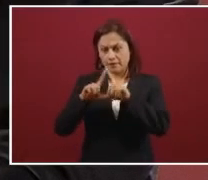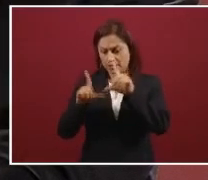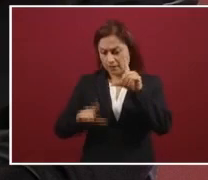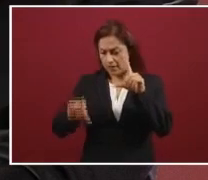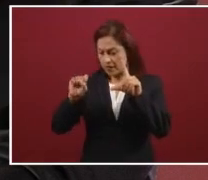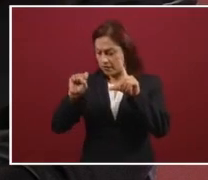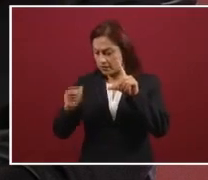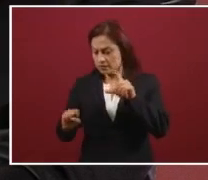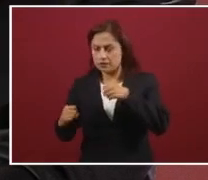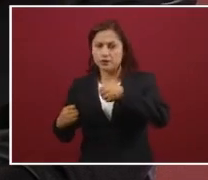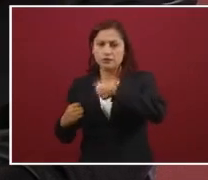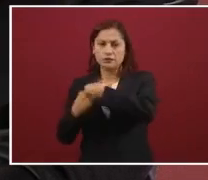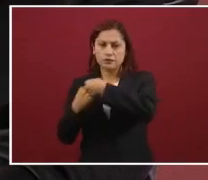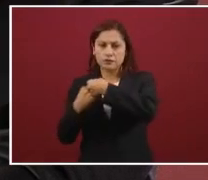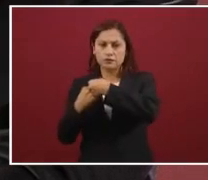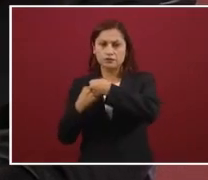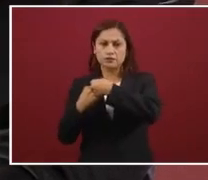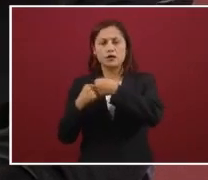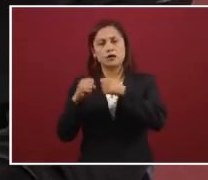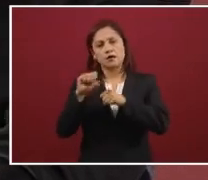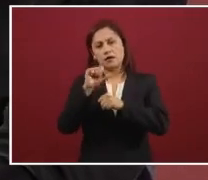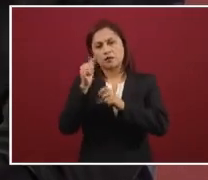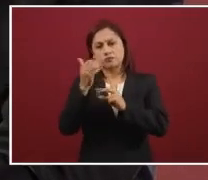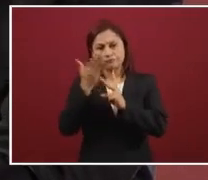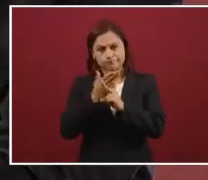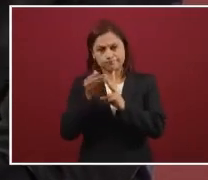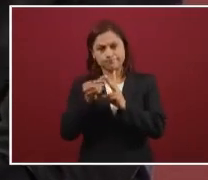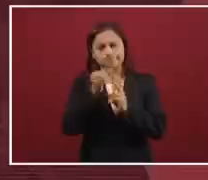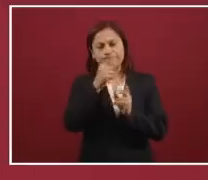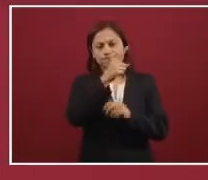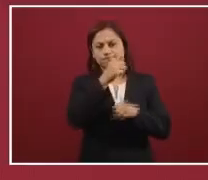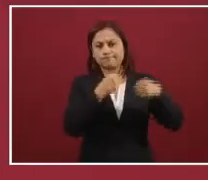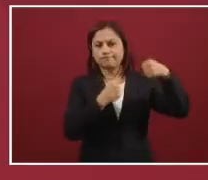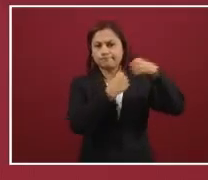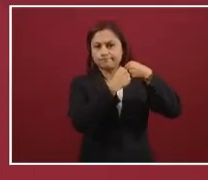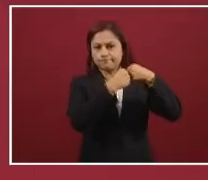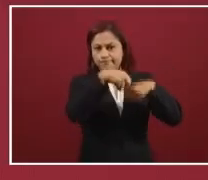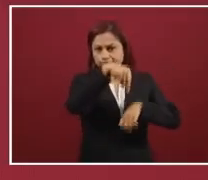la otra mitad en la frontera norte.